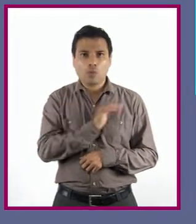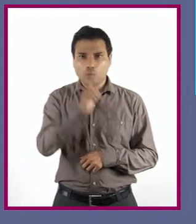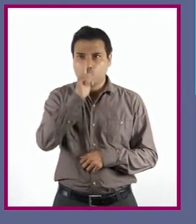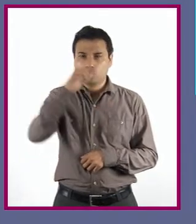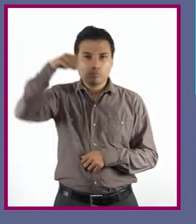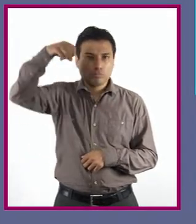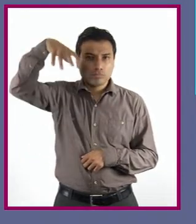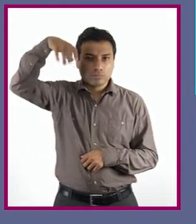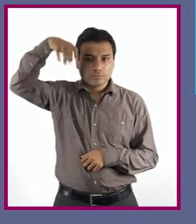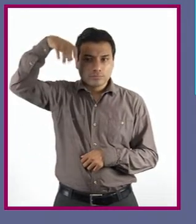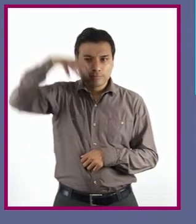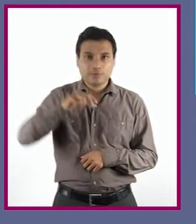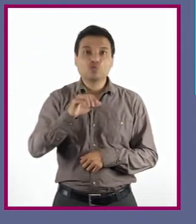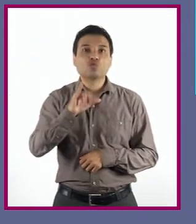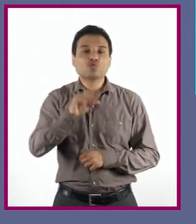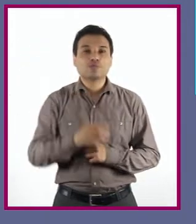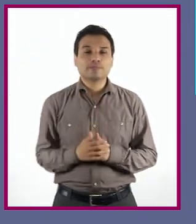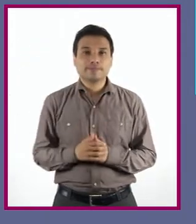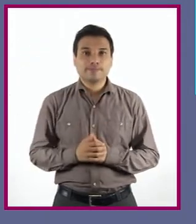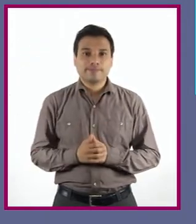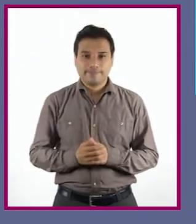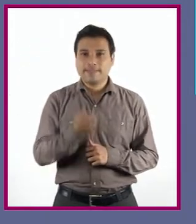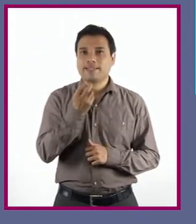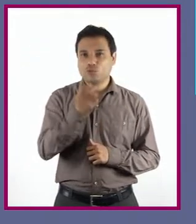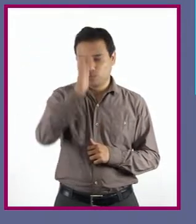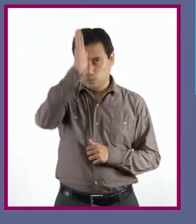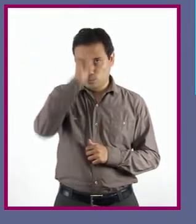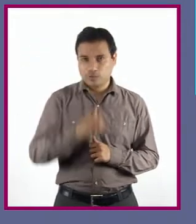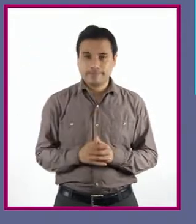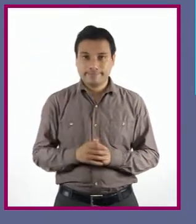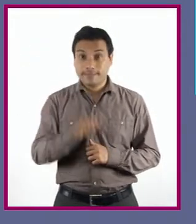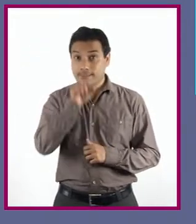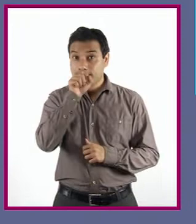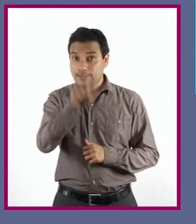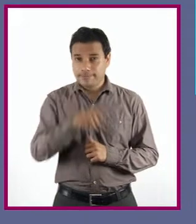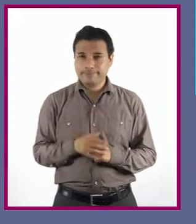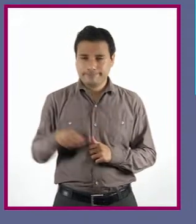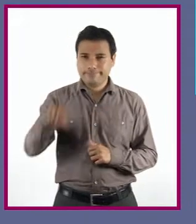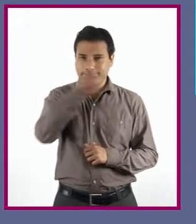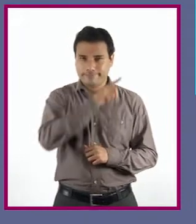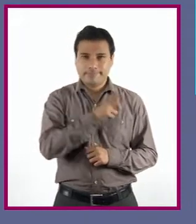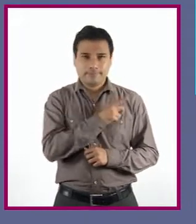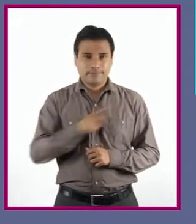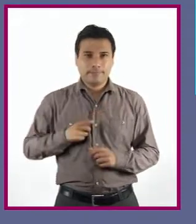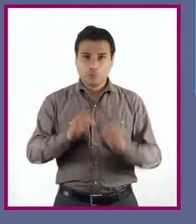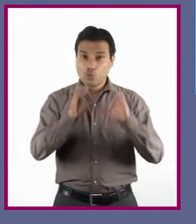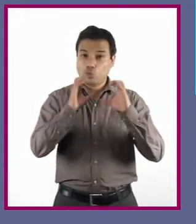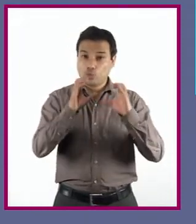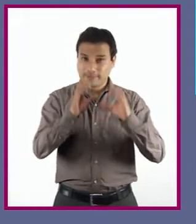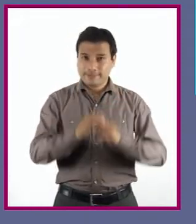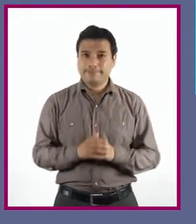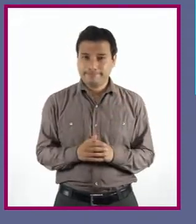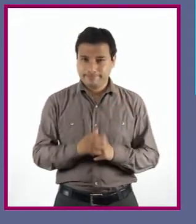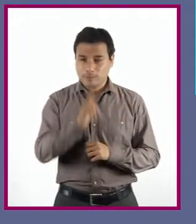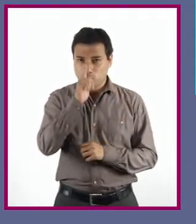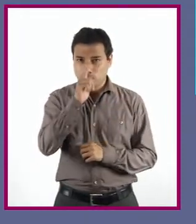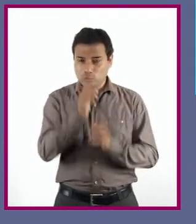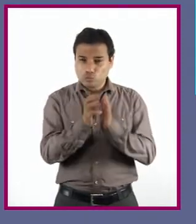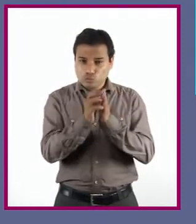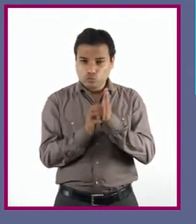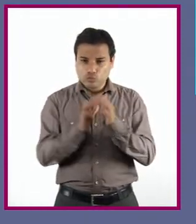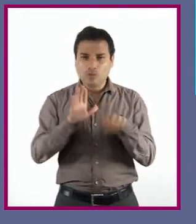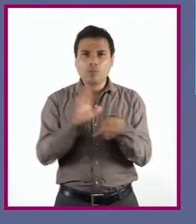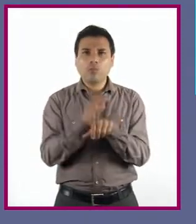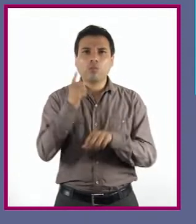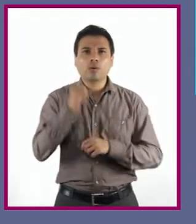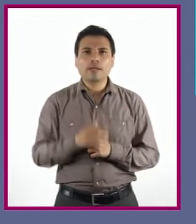la luz. ¿Estamos de acuerdo? De acuerdo, Electra. Por eso también debemos cuidar que no se desperdicie la electricidad, pues al hacerlo,